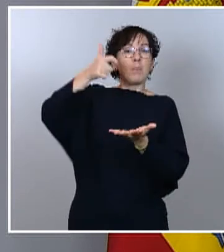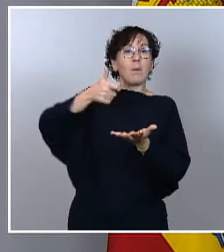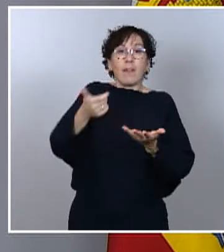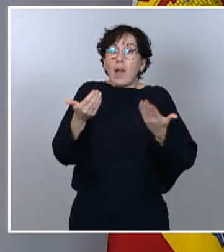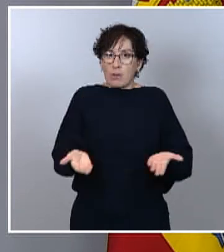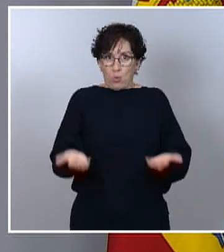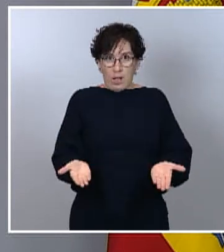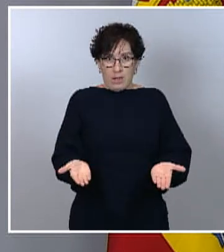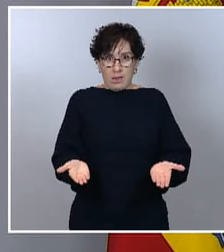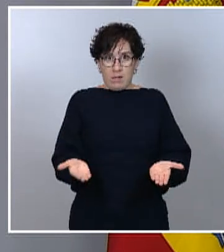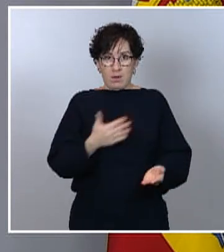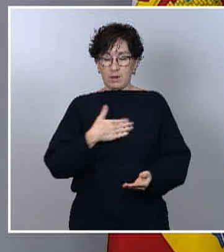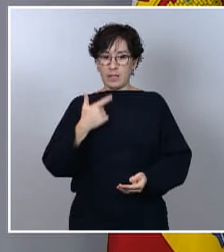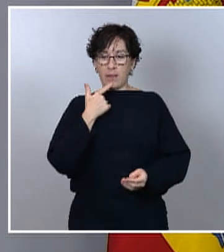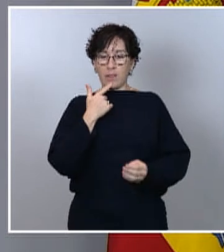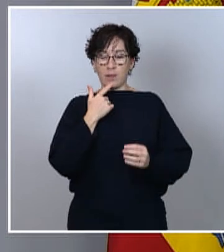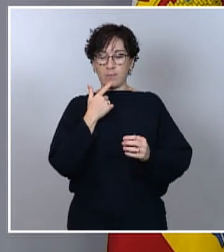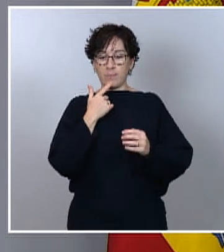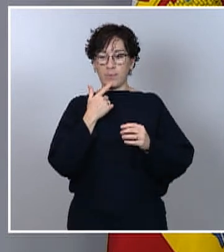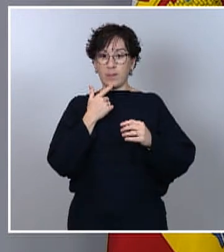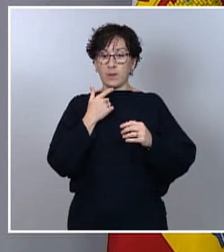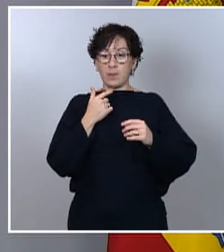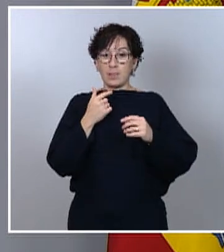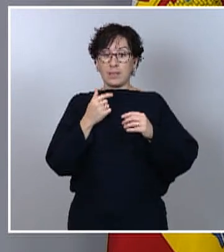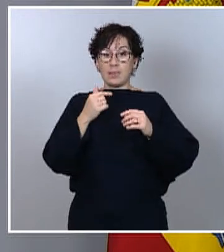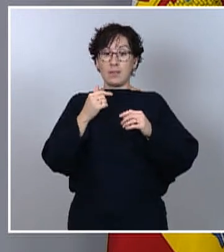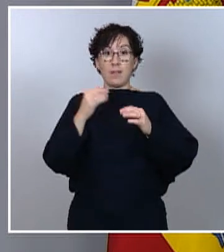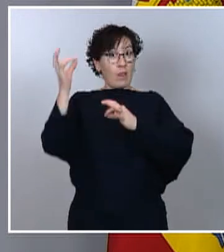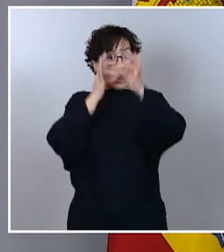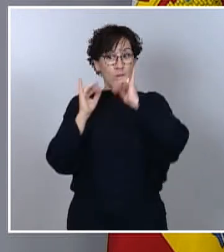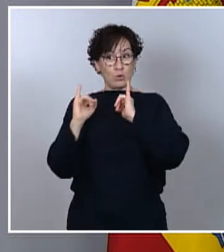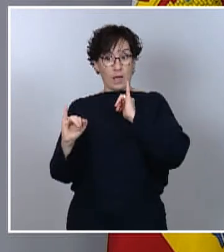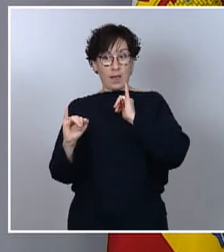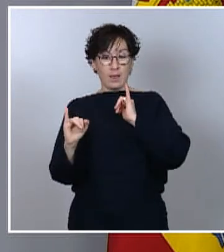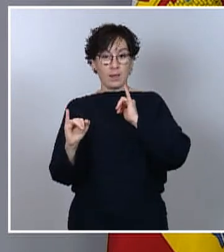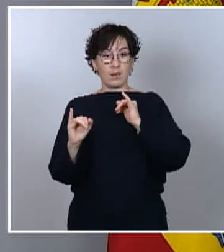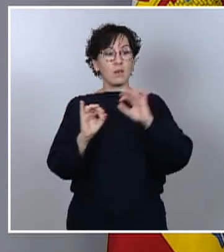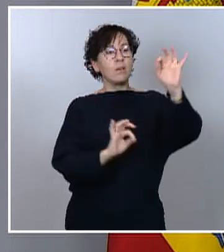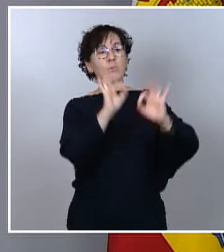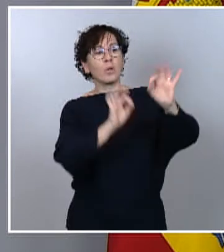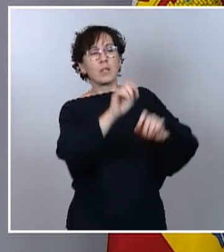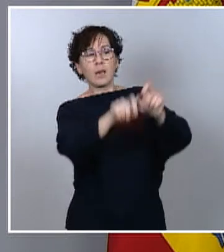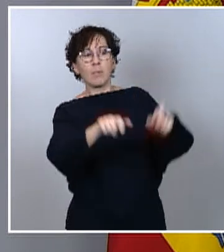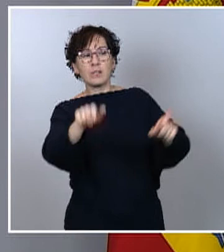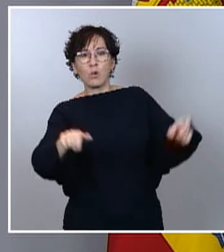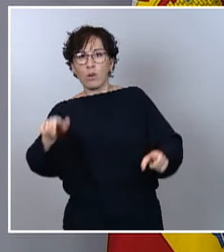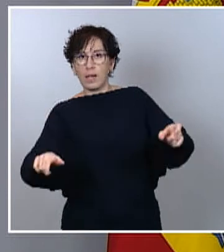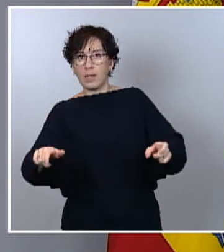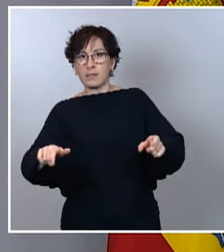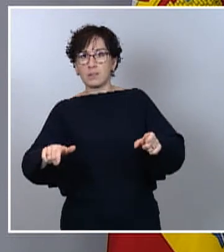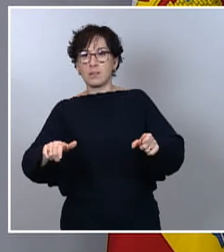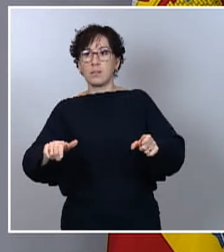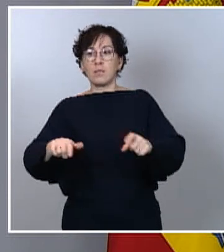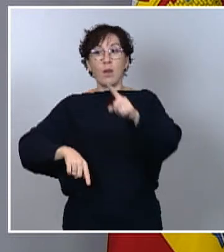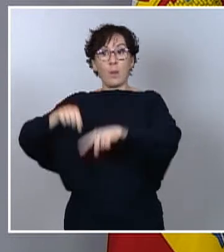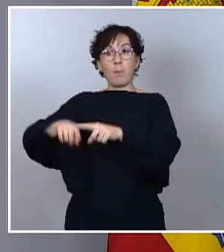a partir de esta 4ª ronda, estimamos el porcentaje de personas que actualmente, con las medidas proporcionadas por el test rápido,